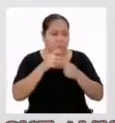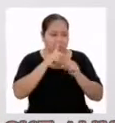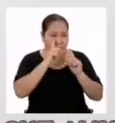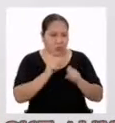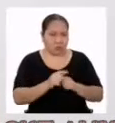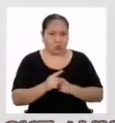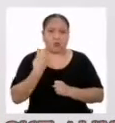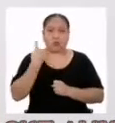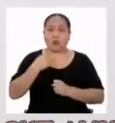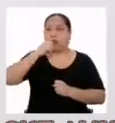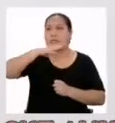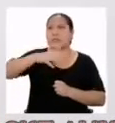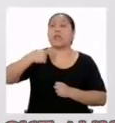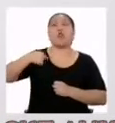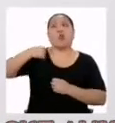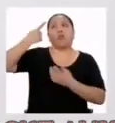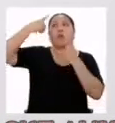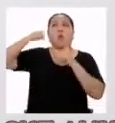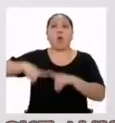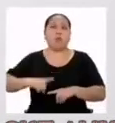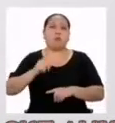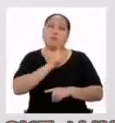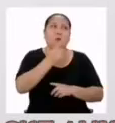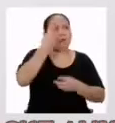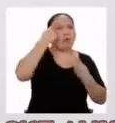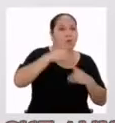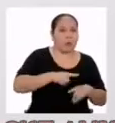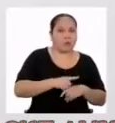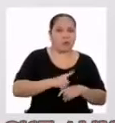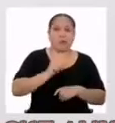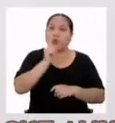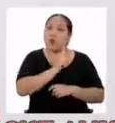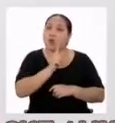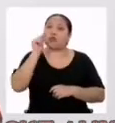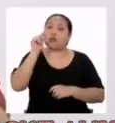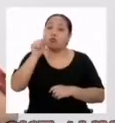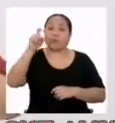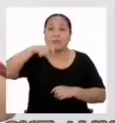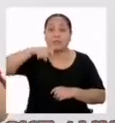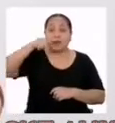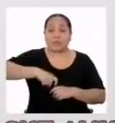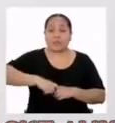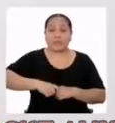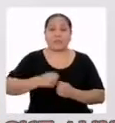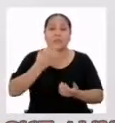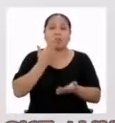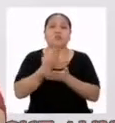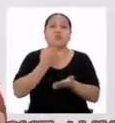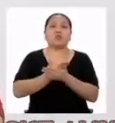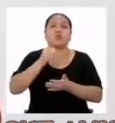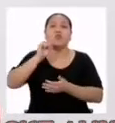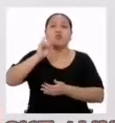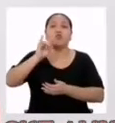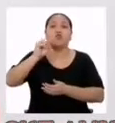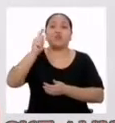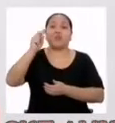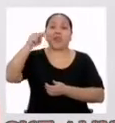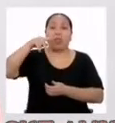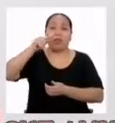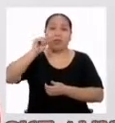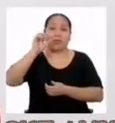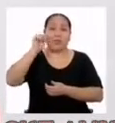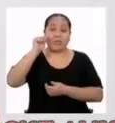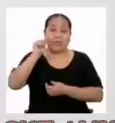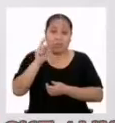decir que estoy de acuerdo o en desacuerdo. Lo que uno necesita hacer es sustentar esa opinión. Y